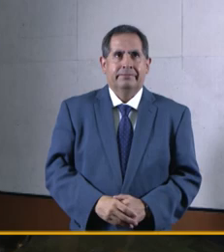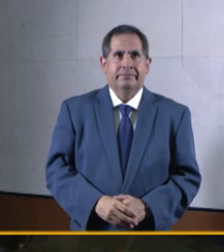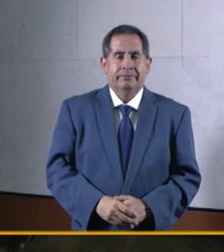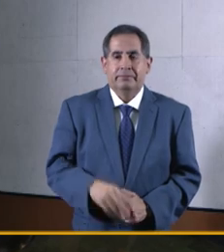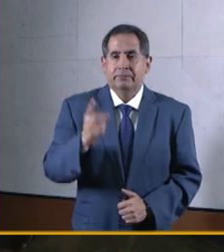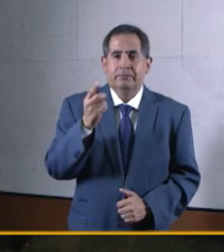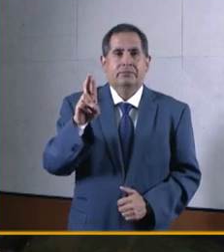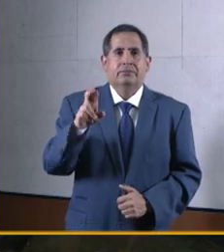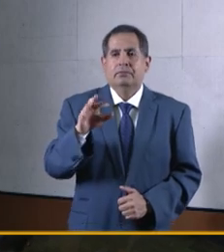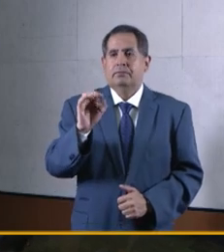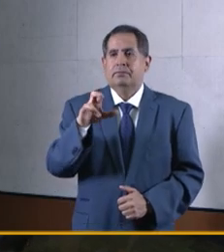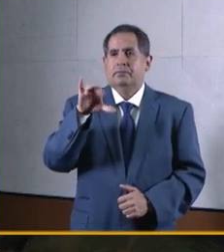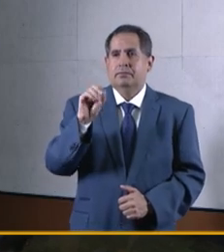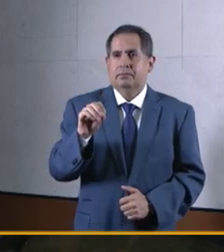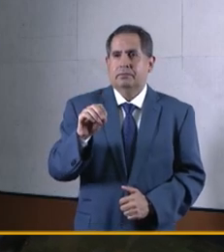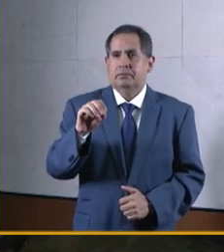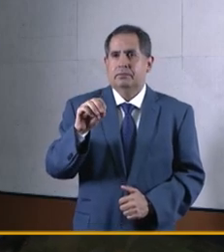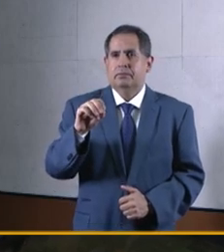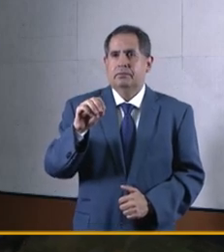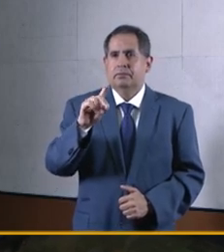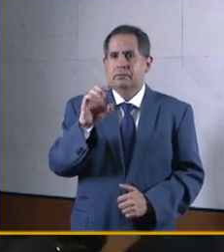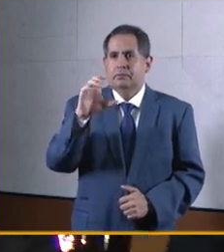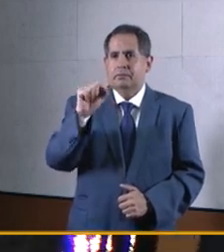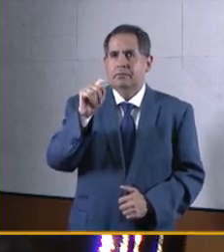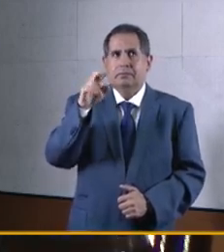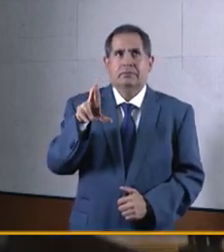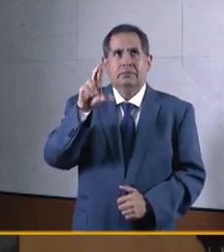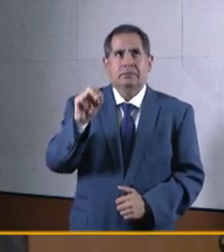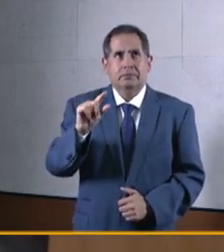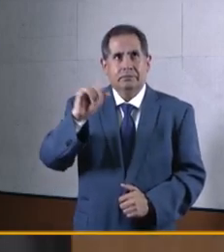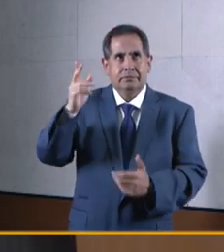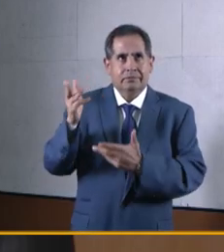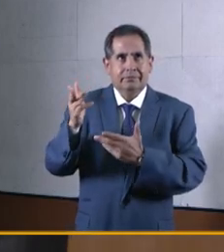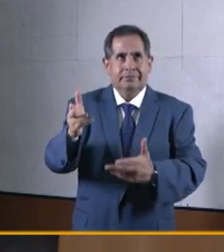y doctor francisco barnés de castro